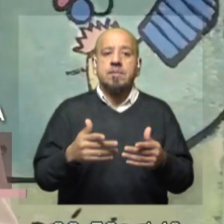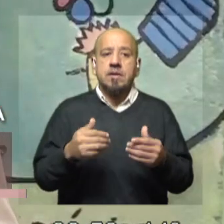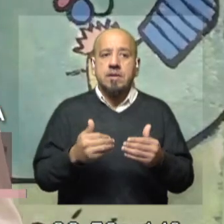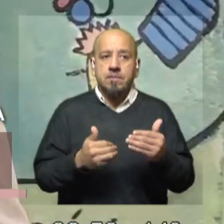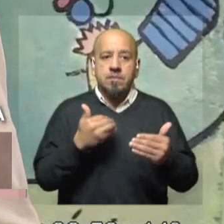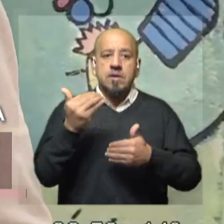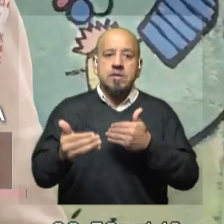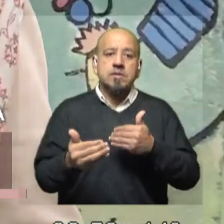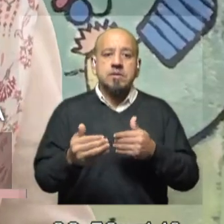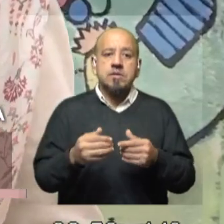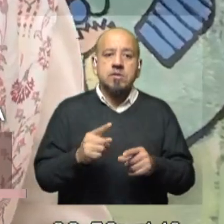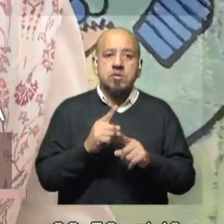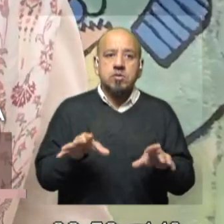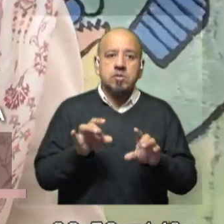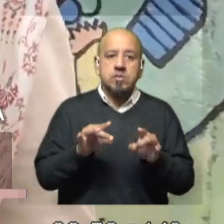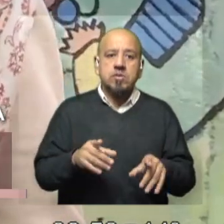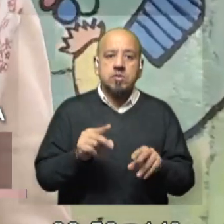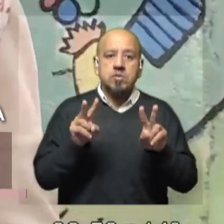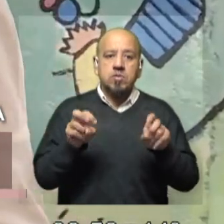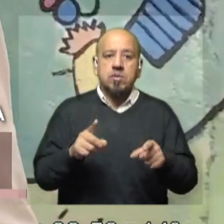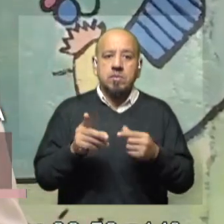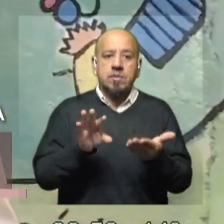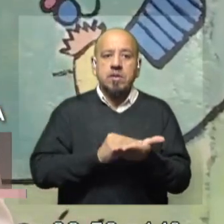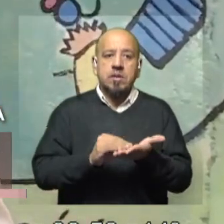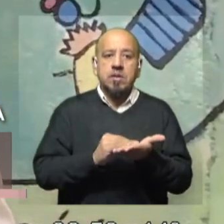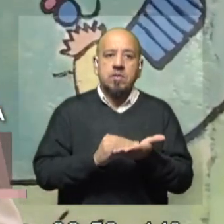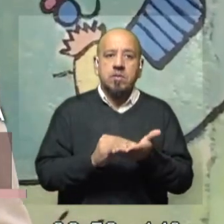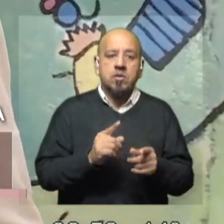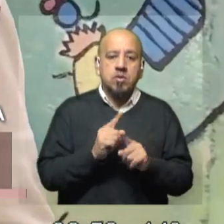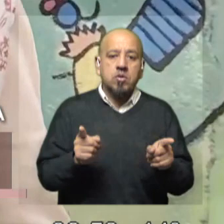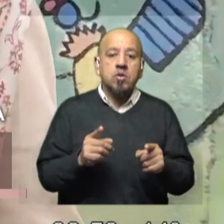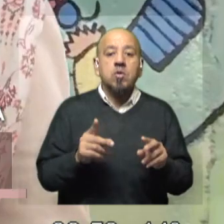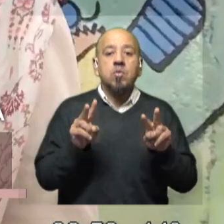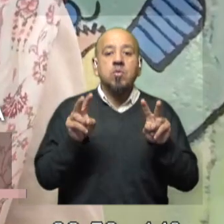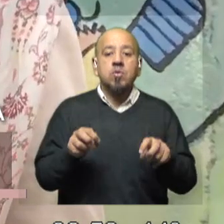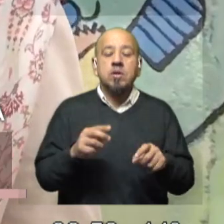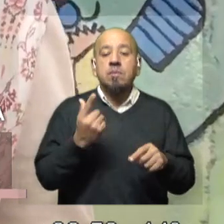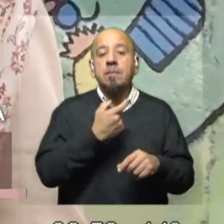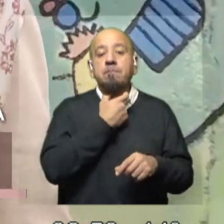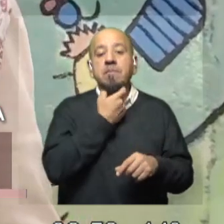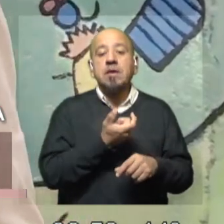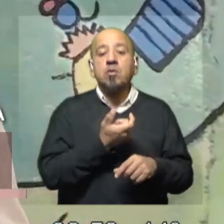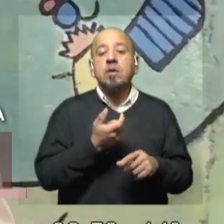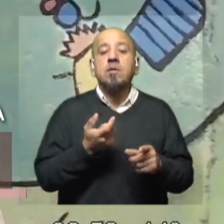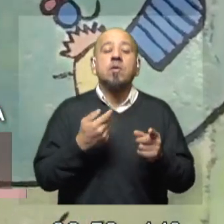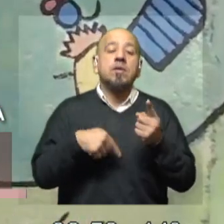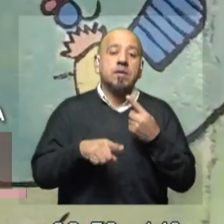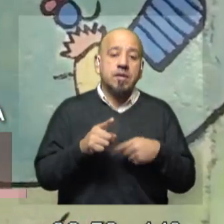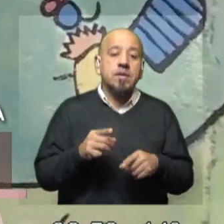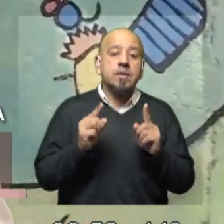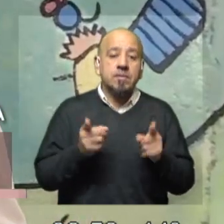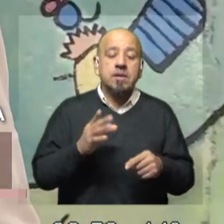niño. No estoy hablando solamente de un tema administrativo, ¿no?, sino un tema pedagógico y las